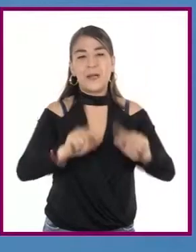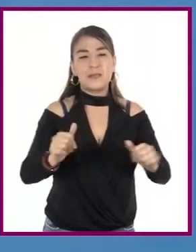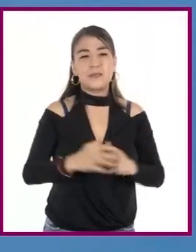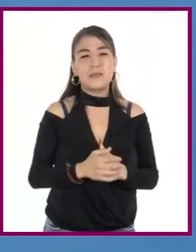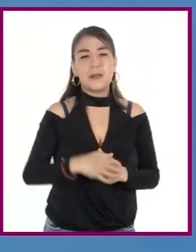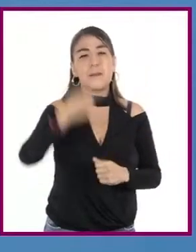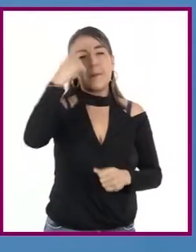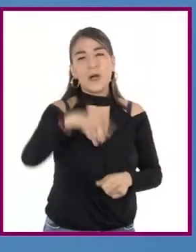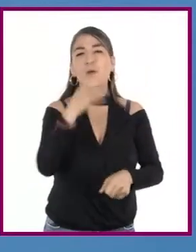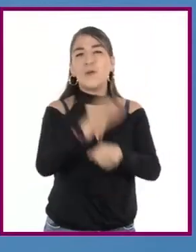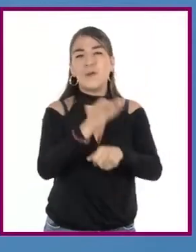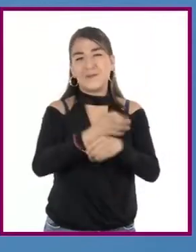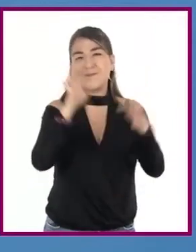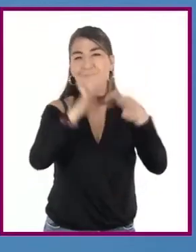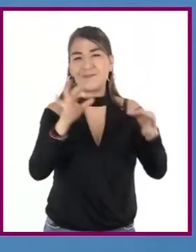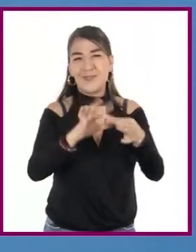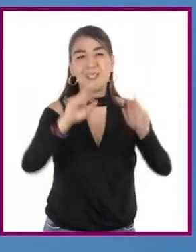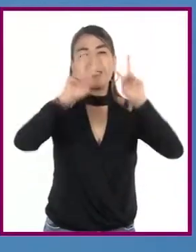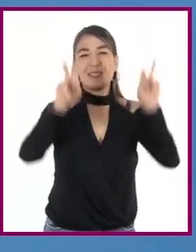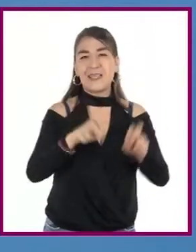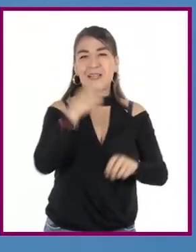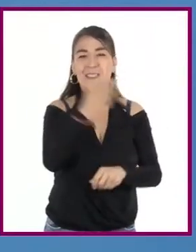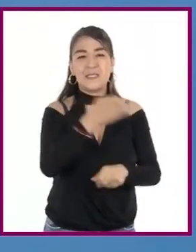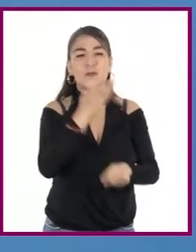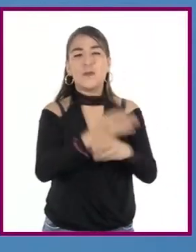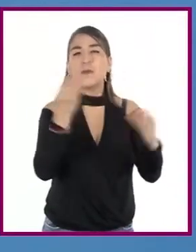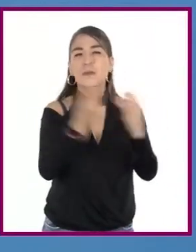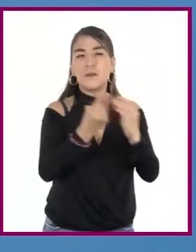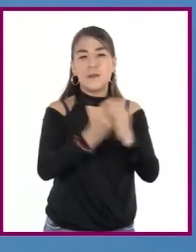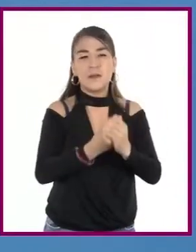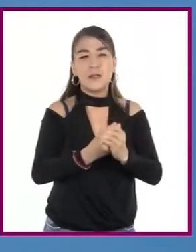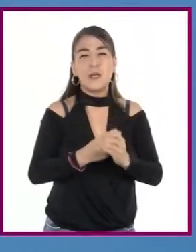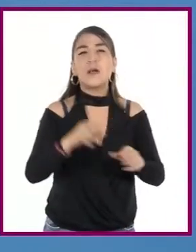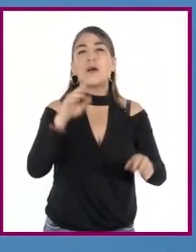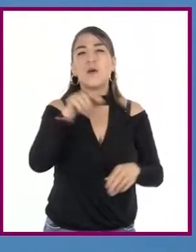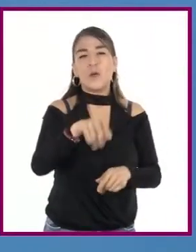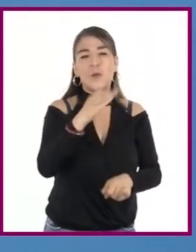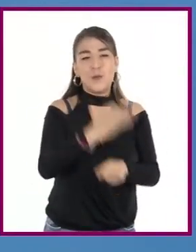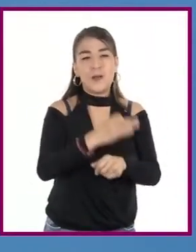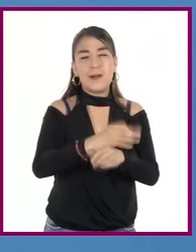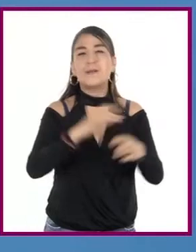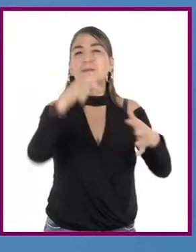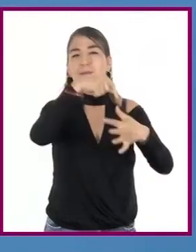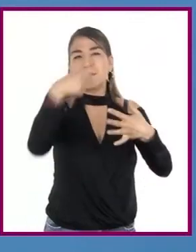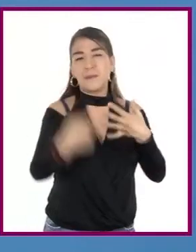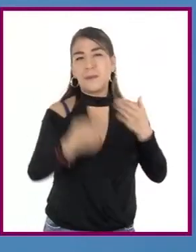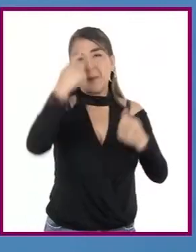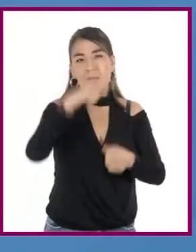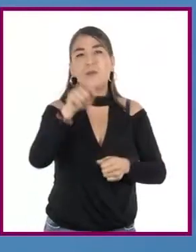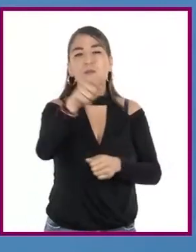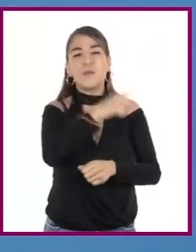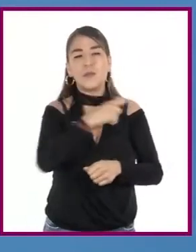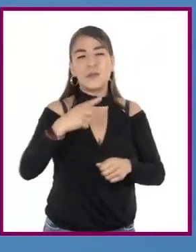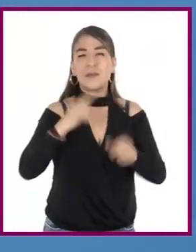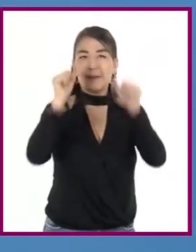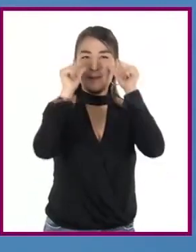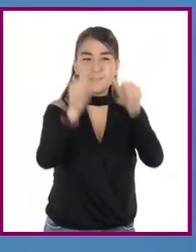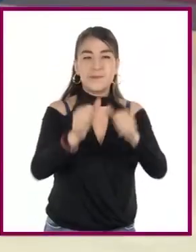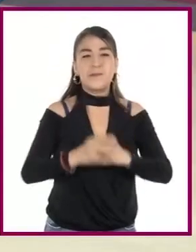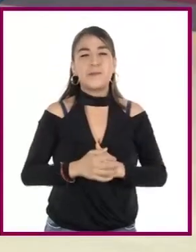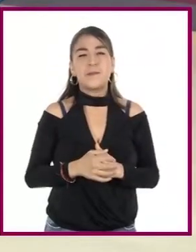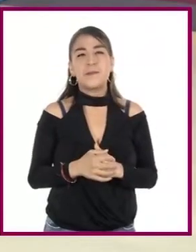Para comprender un poco más sobre el tema de esta sesión, haremos algunas precisiones. Pongan mucha